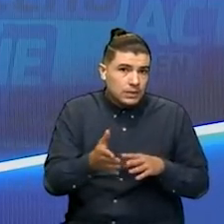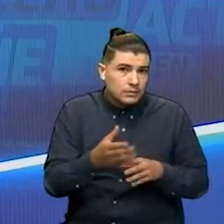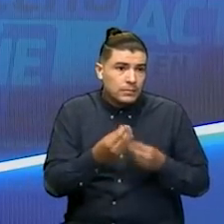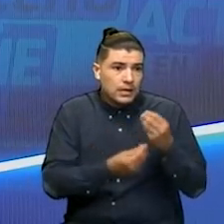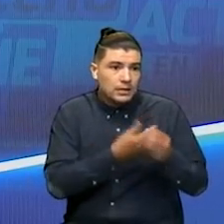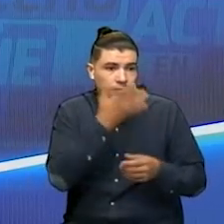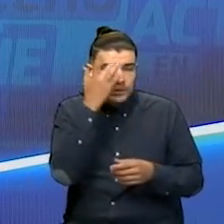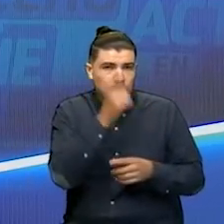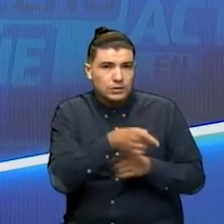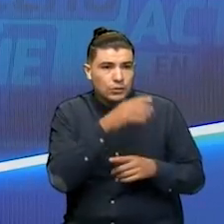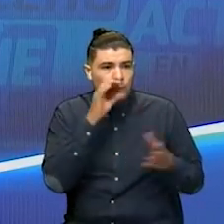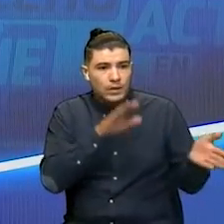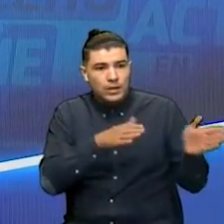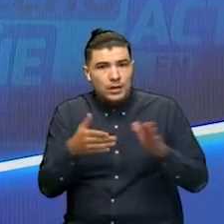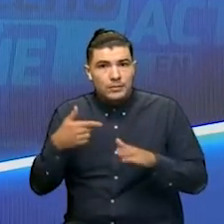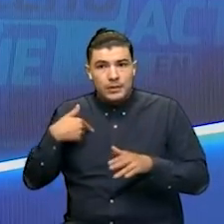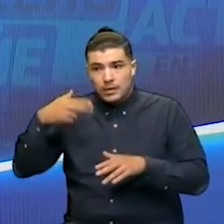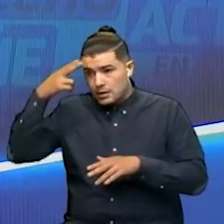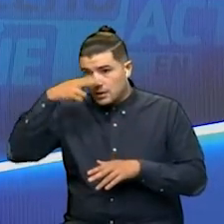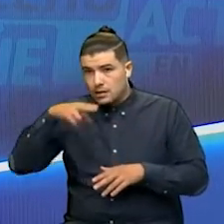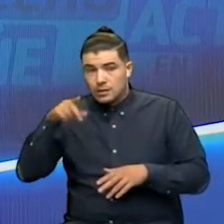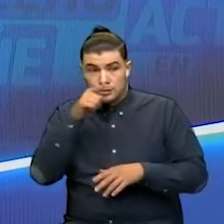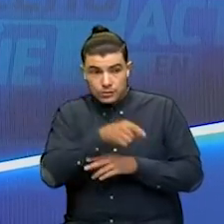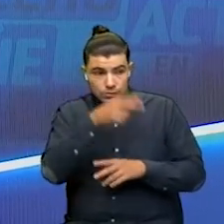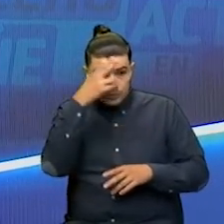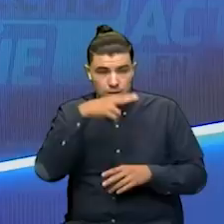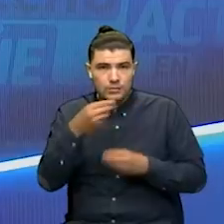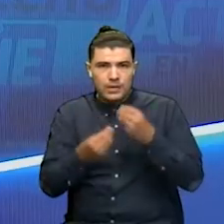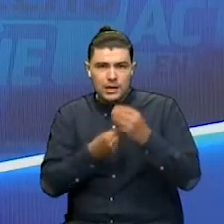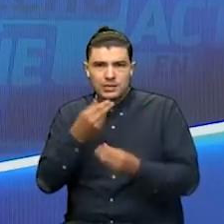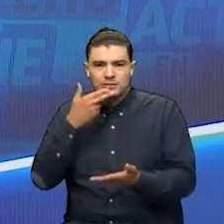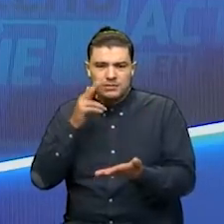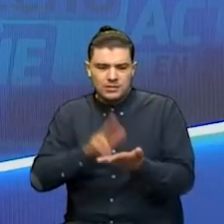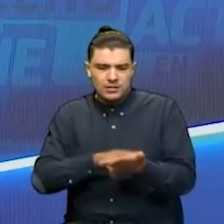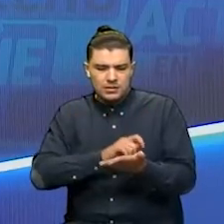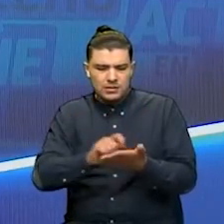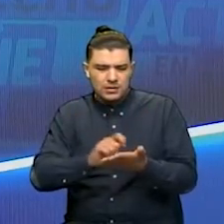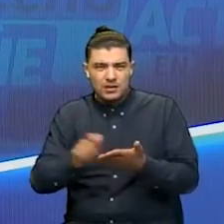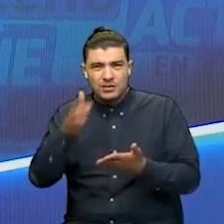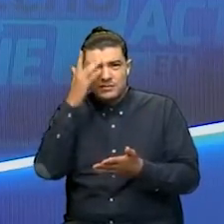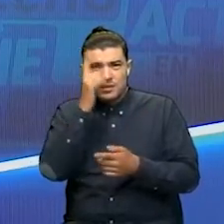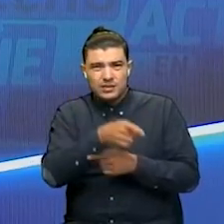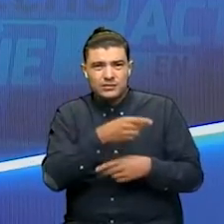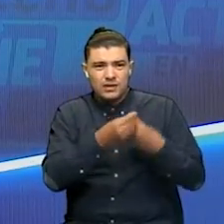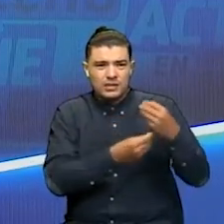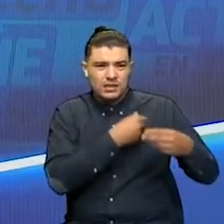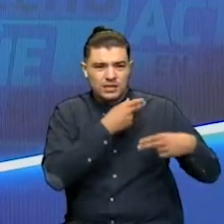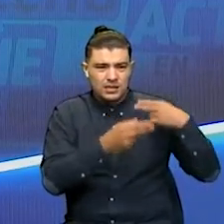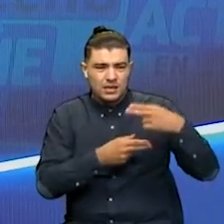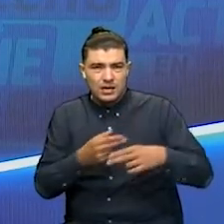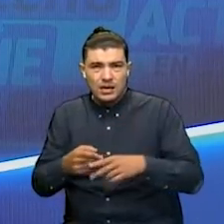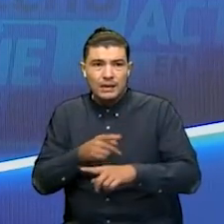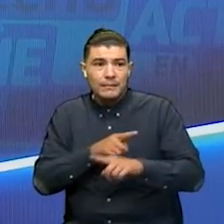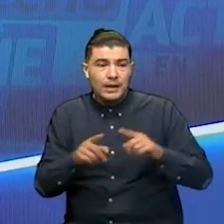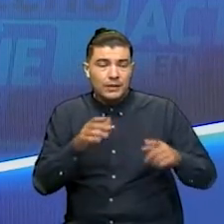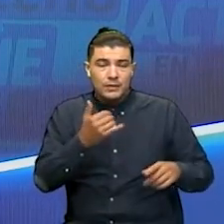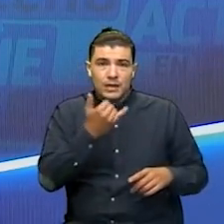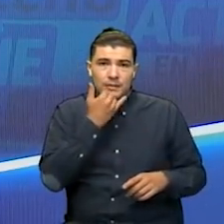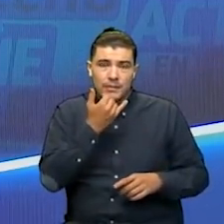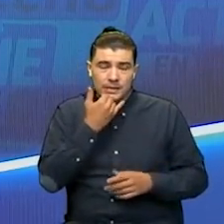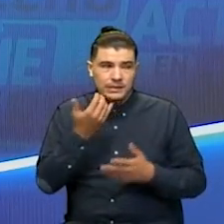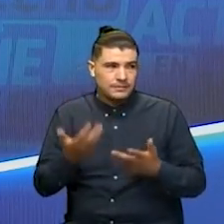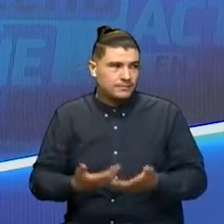señor falleció, entonces los hijos me hicieron un papel, porque eso iban a entrar a sucesión, ¿sí? Y resulta y